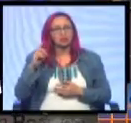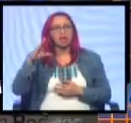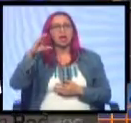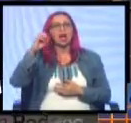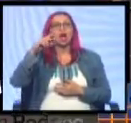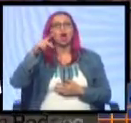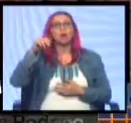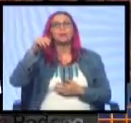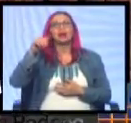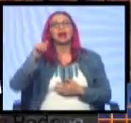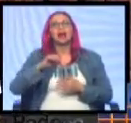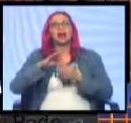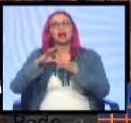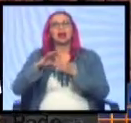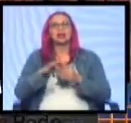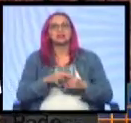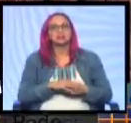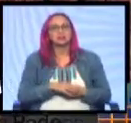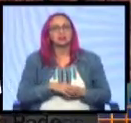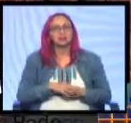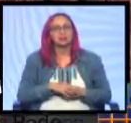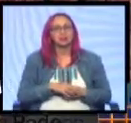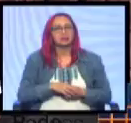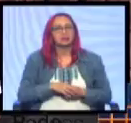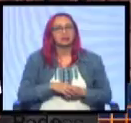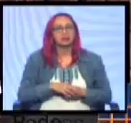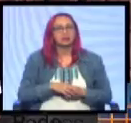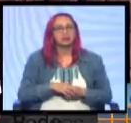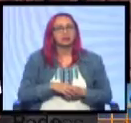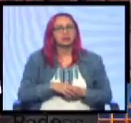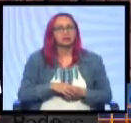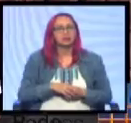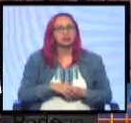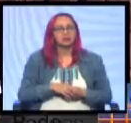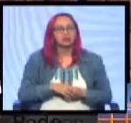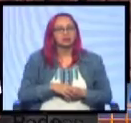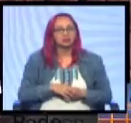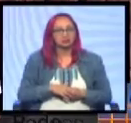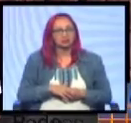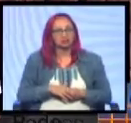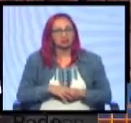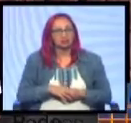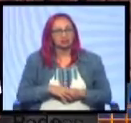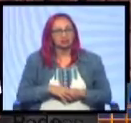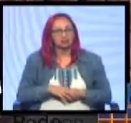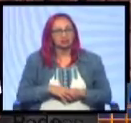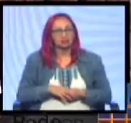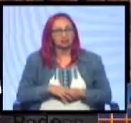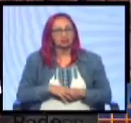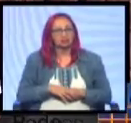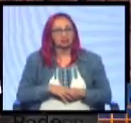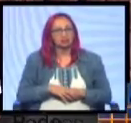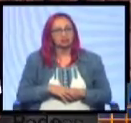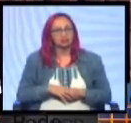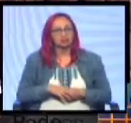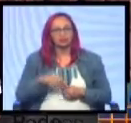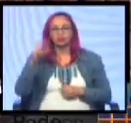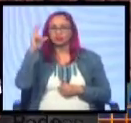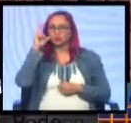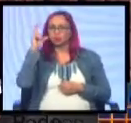A Copa Alianza. A COPE Alianza, que hicieron un acuerdo con la Junta de Protección Social.